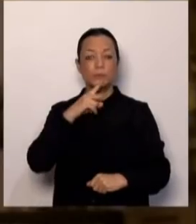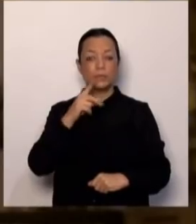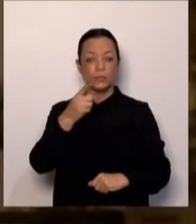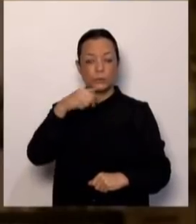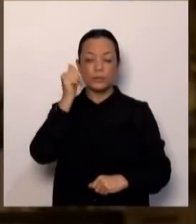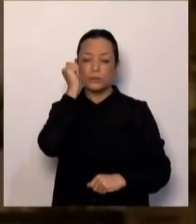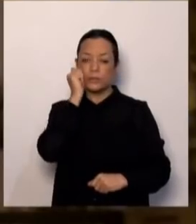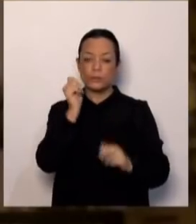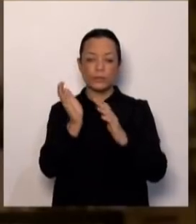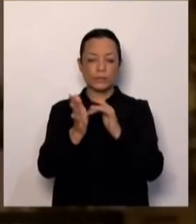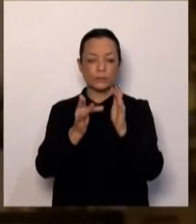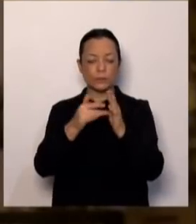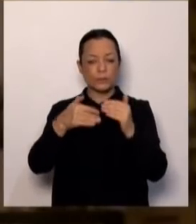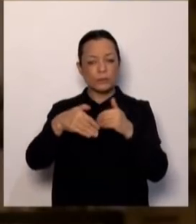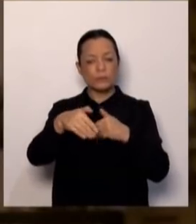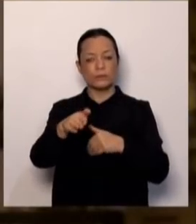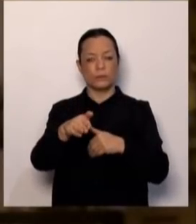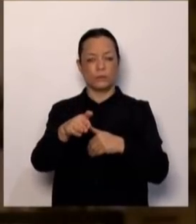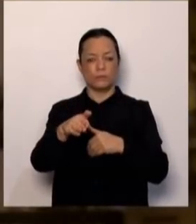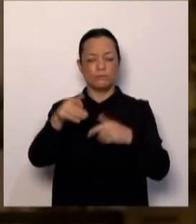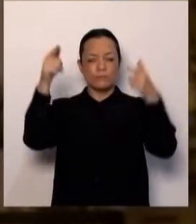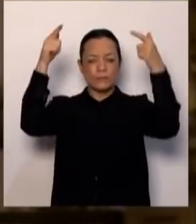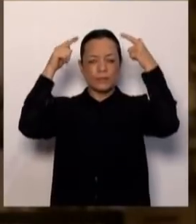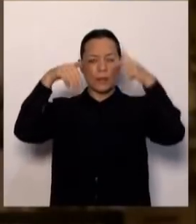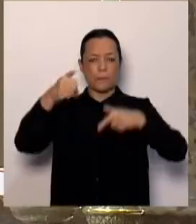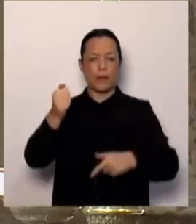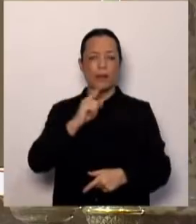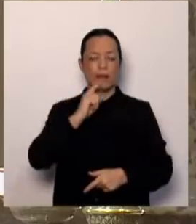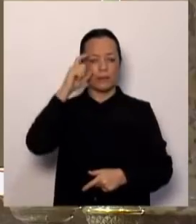Evangelio de nuestro Señor Jesucristo según San Mateo.